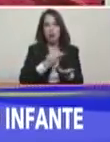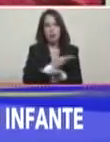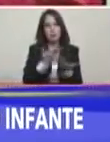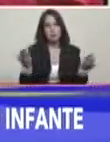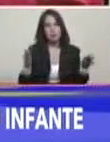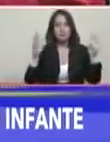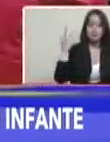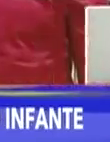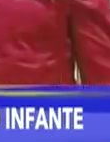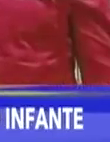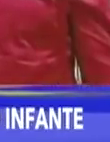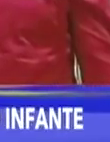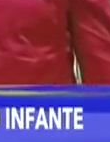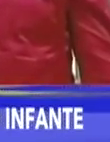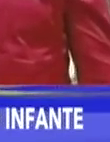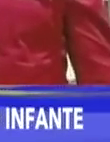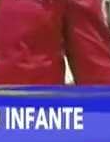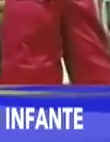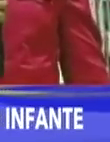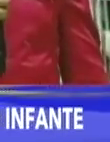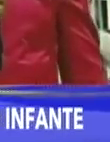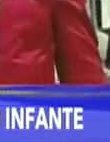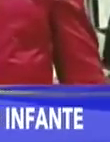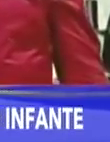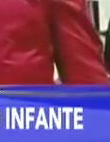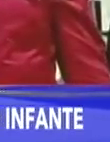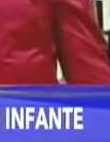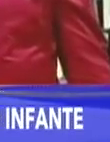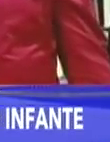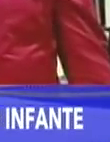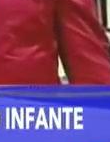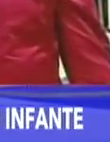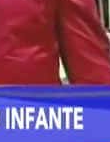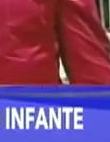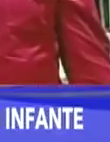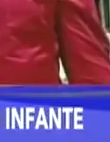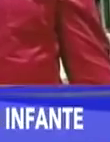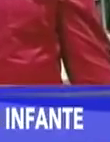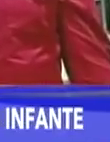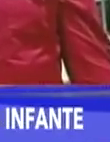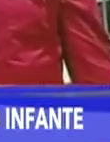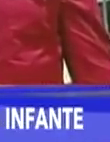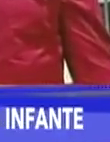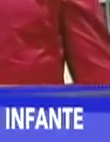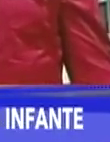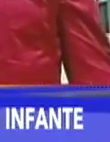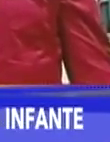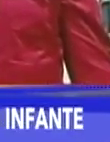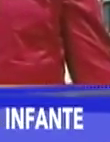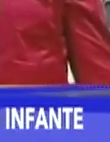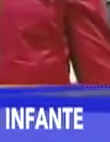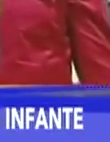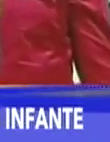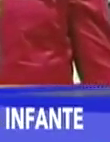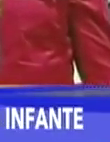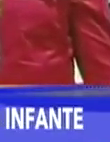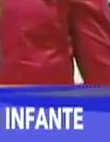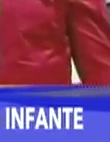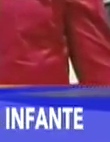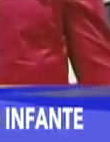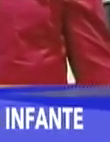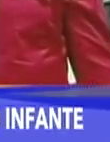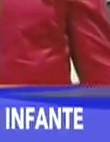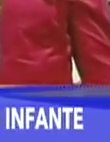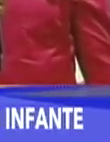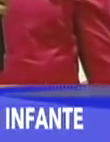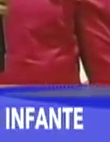gran aplauso desde aquí de Miranda, los Valles del Tuy. Estamos conectados en la misma área de los Valles del Tuy. Nos vamos por aquí y llegamos